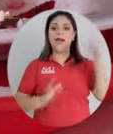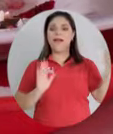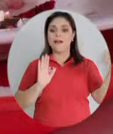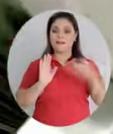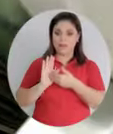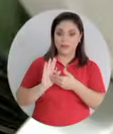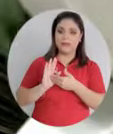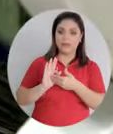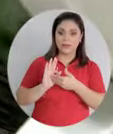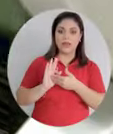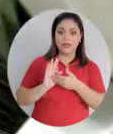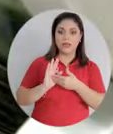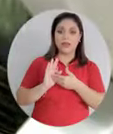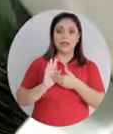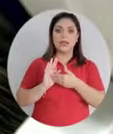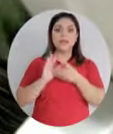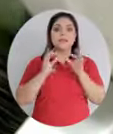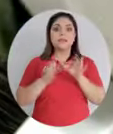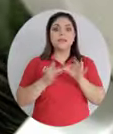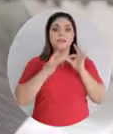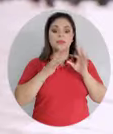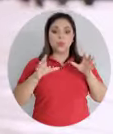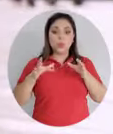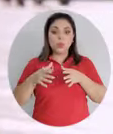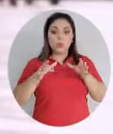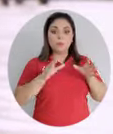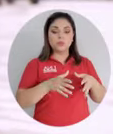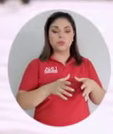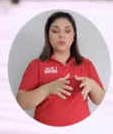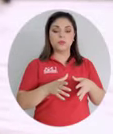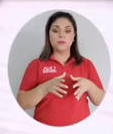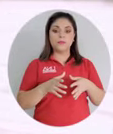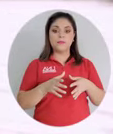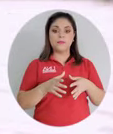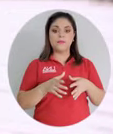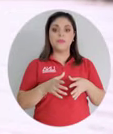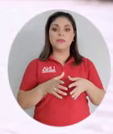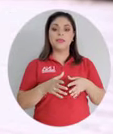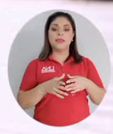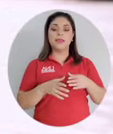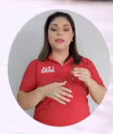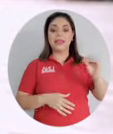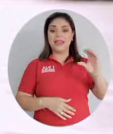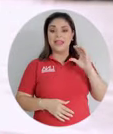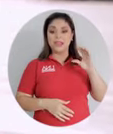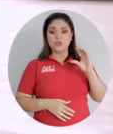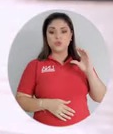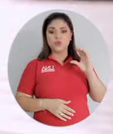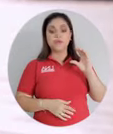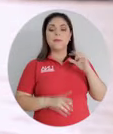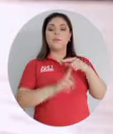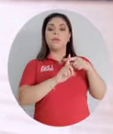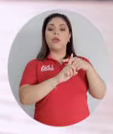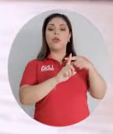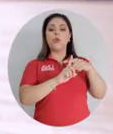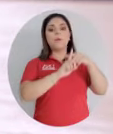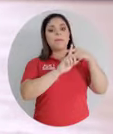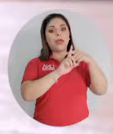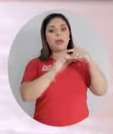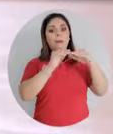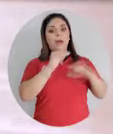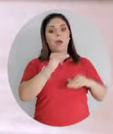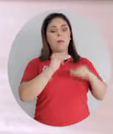muy serias que han afectado particularmente a los grupos de ingresos medios, bajos y